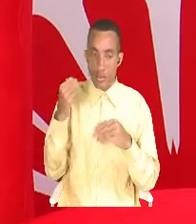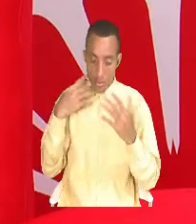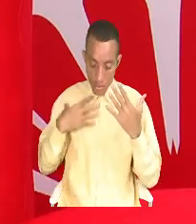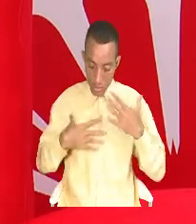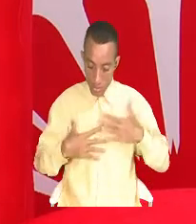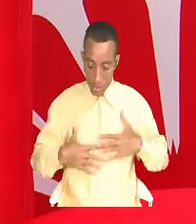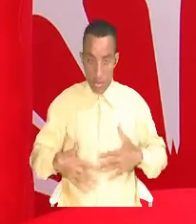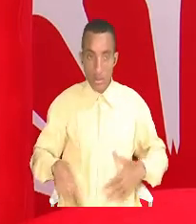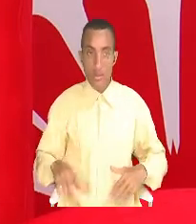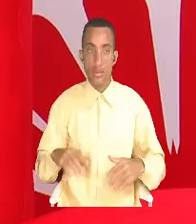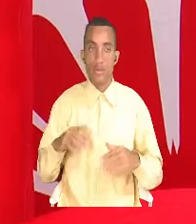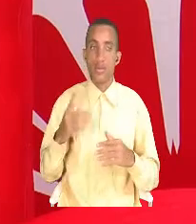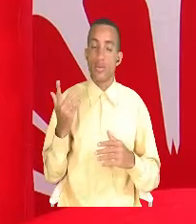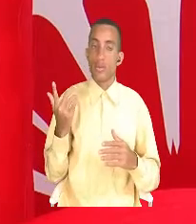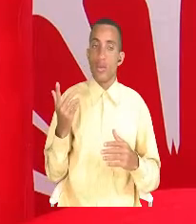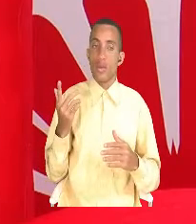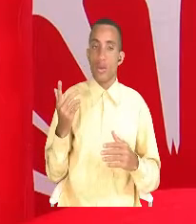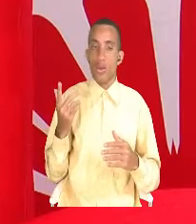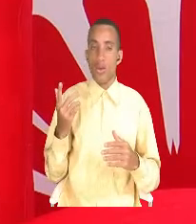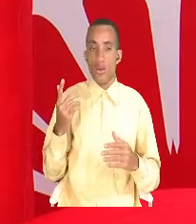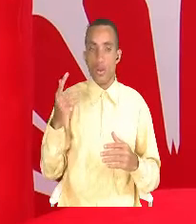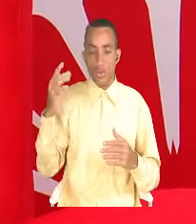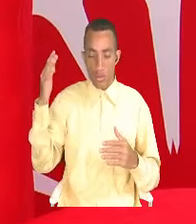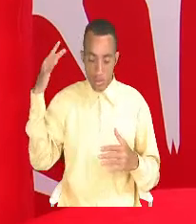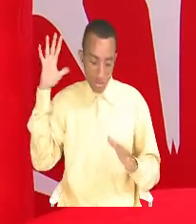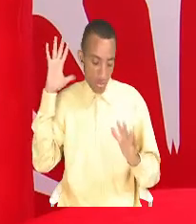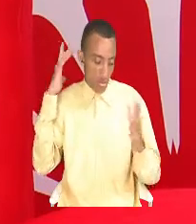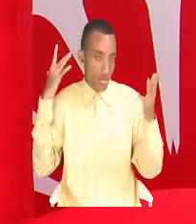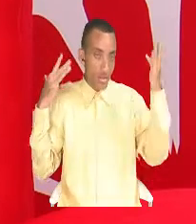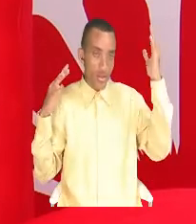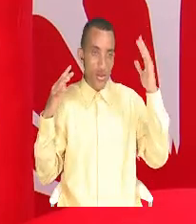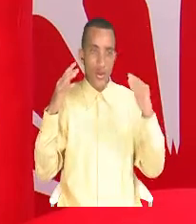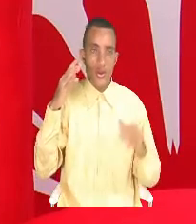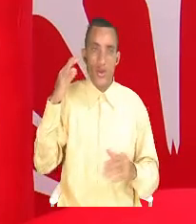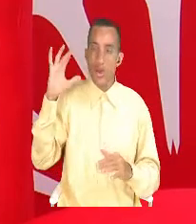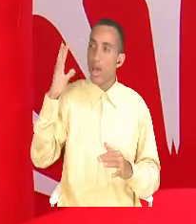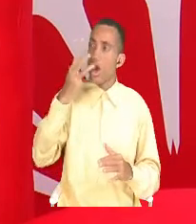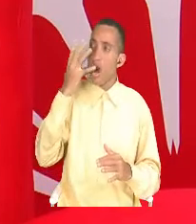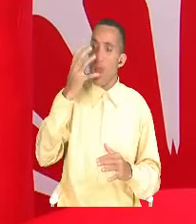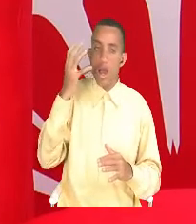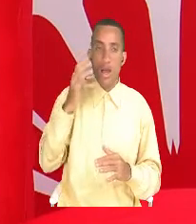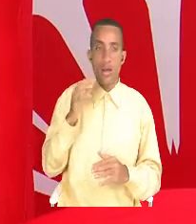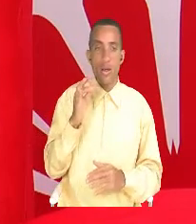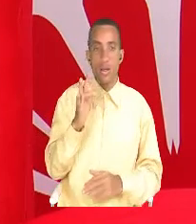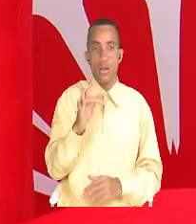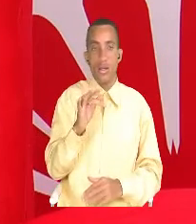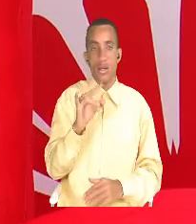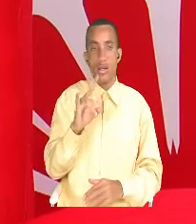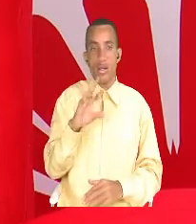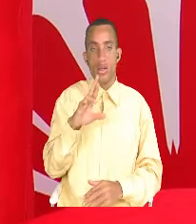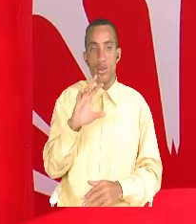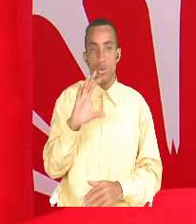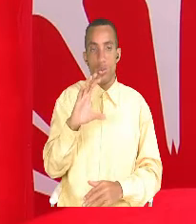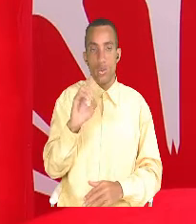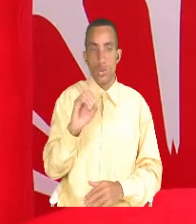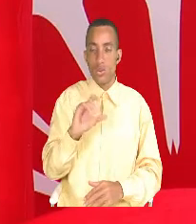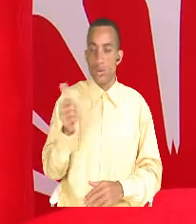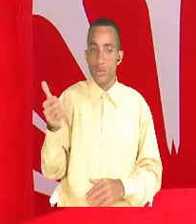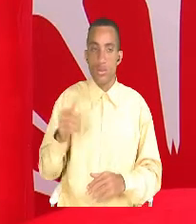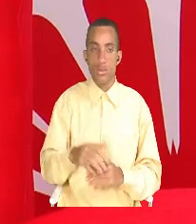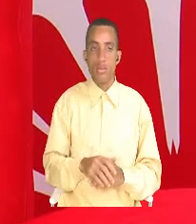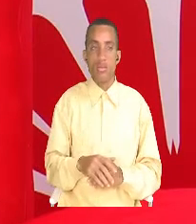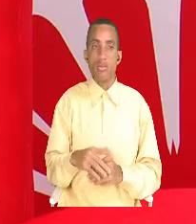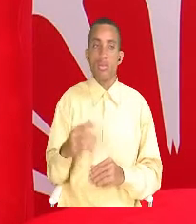sauna, turco, jacuzzi, hay variedad. Bueno, pero sigamos contando más de todos esos tratamientos que ustedes manejan, y háblanos del hechizo de